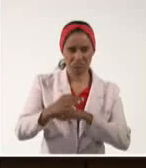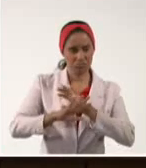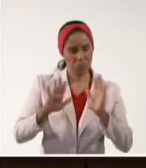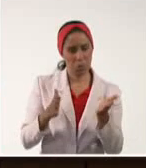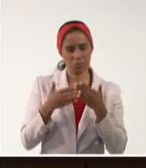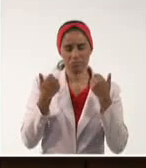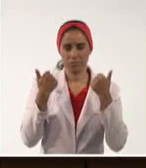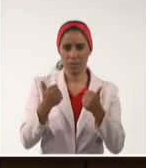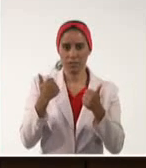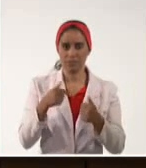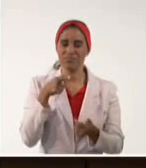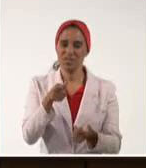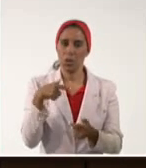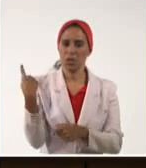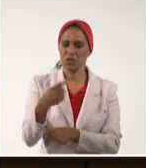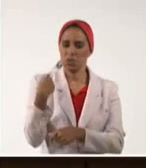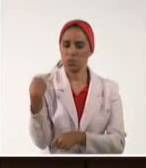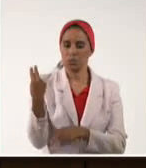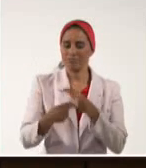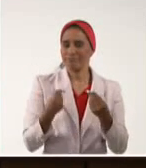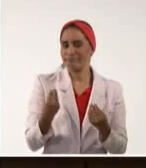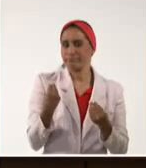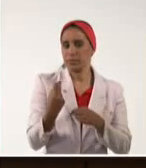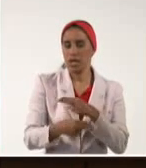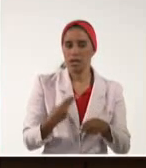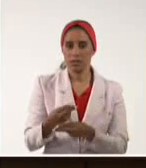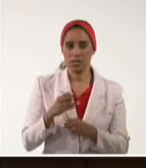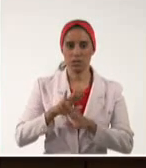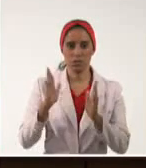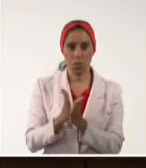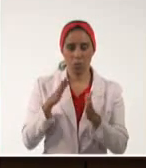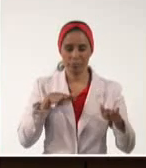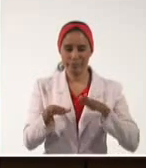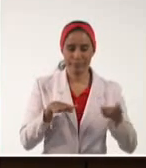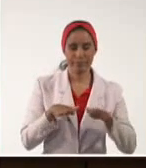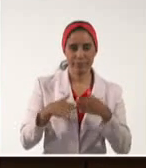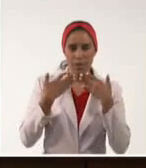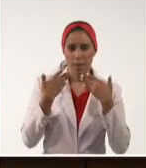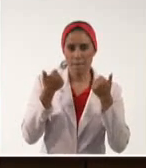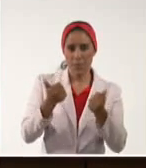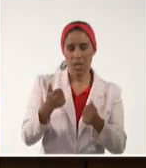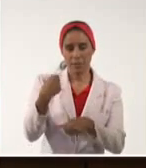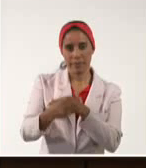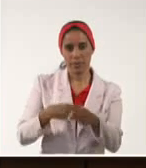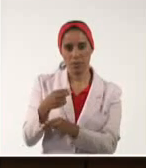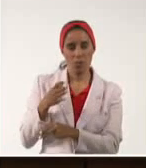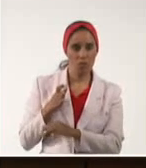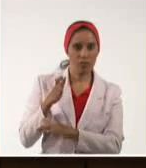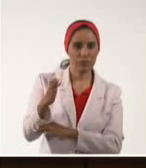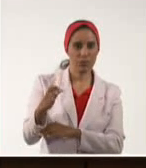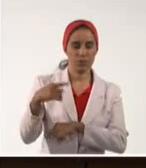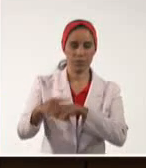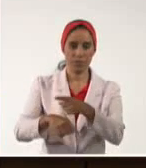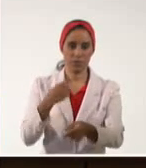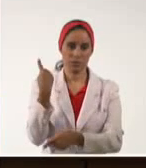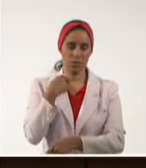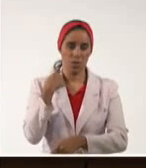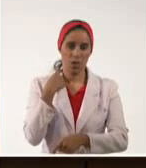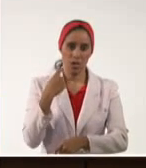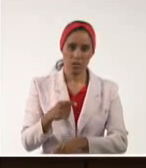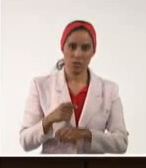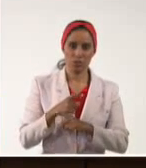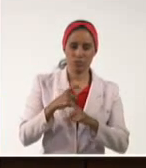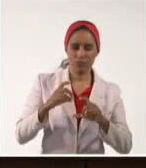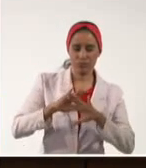Nos corresponde ahora crear las condiciones para la puesta en práctica de las decisiones, explicando,